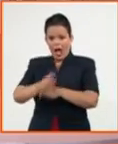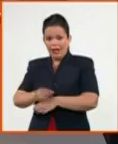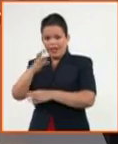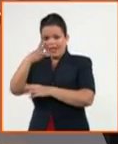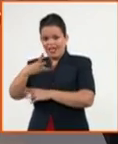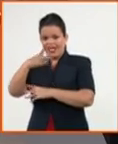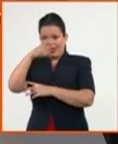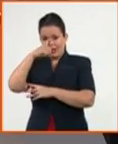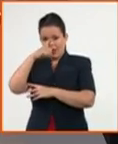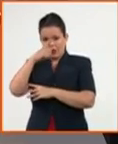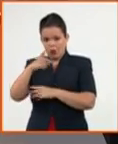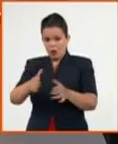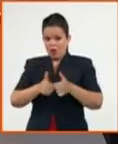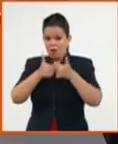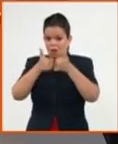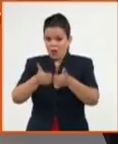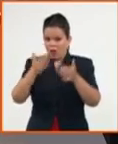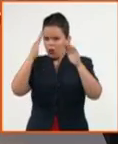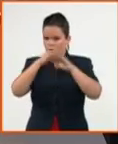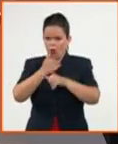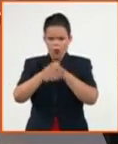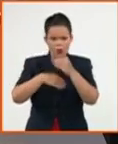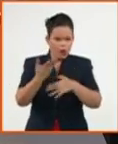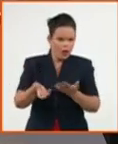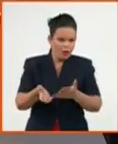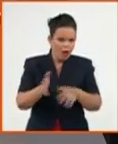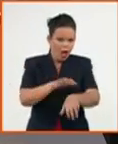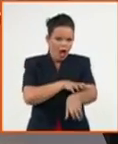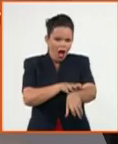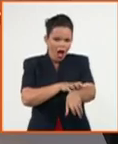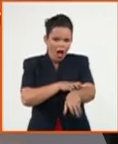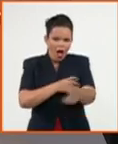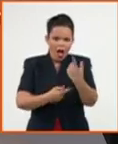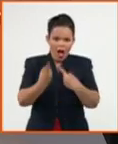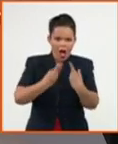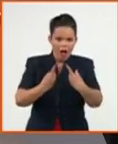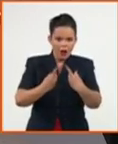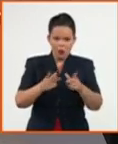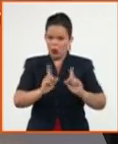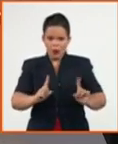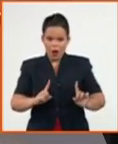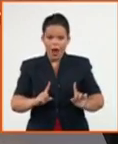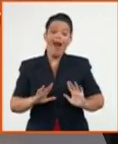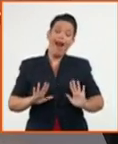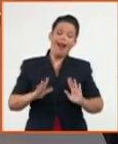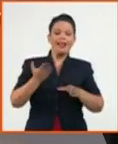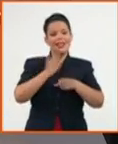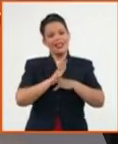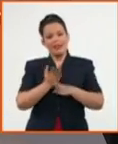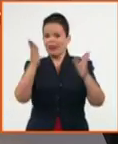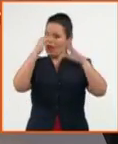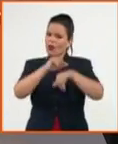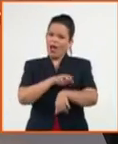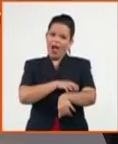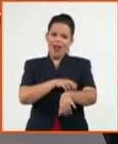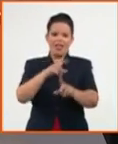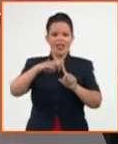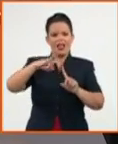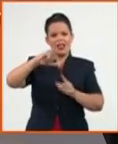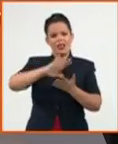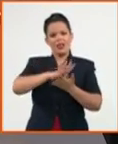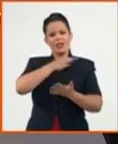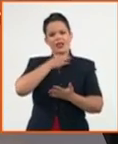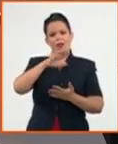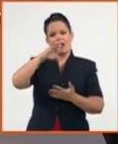nuestras muchas de nuestras vacunas contienen esto contiene el comer sano este es una de las razones pero